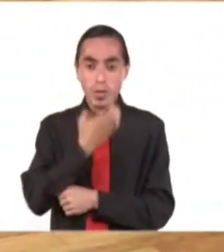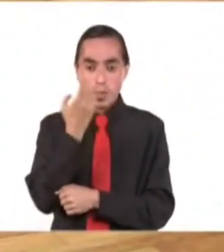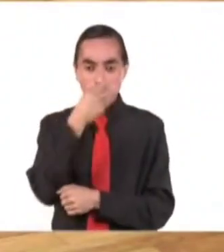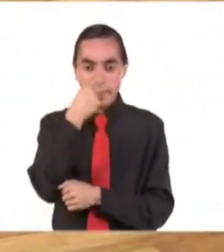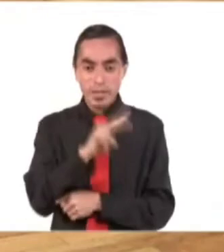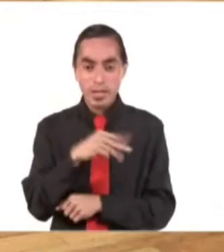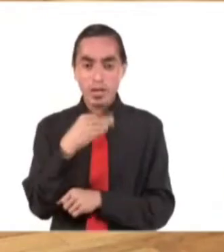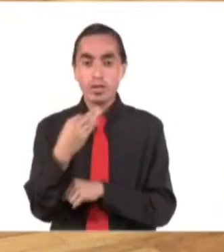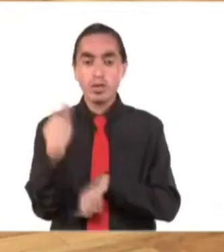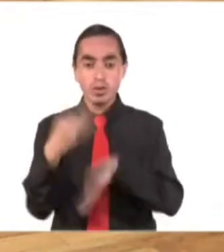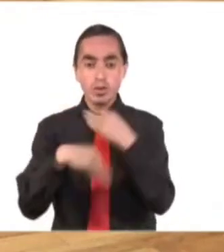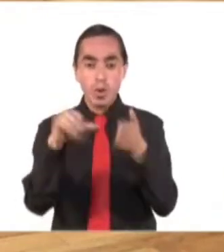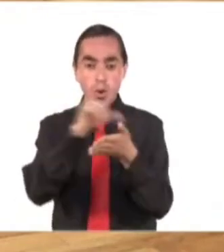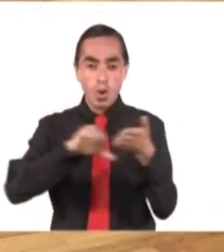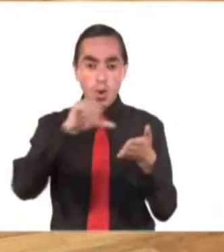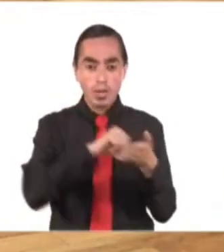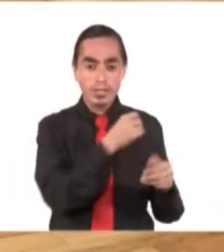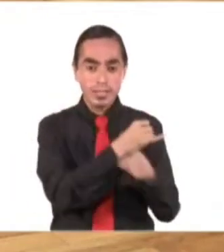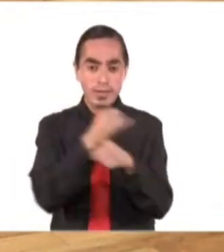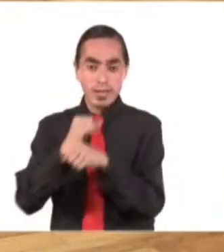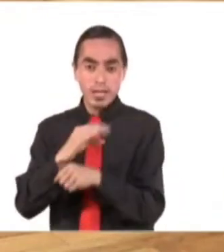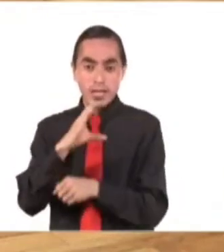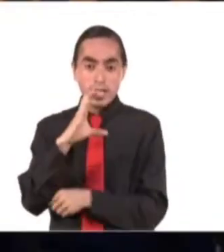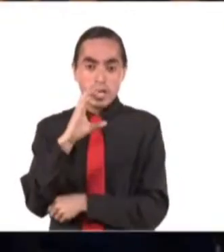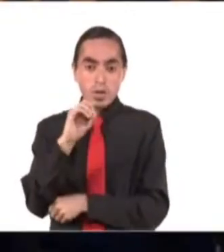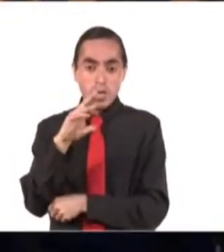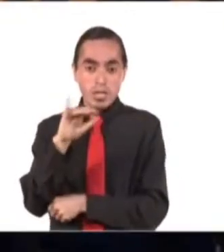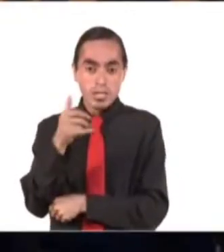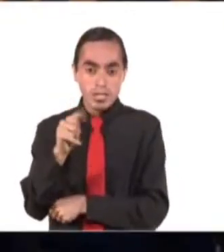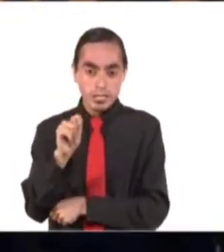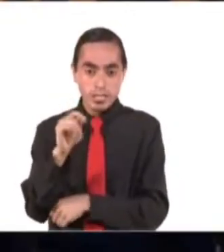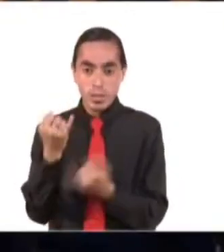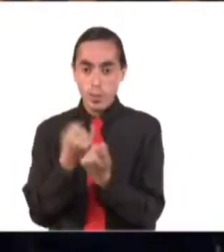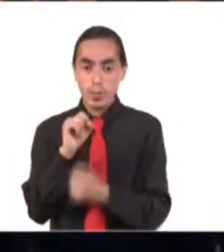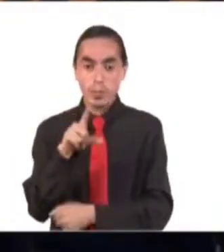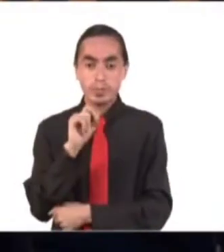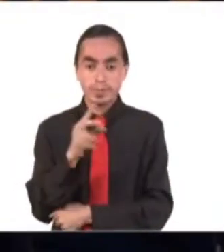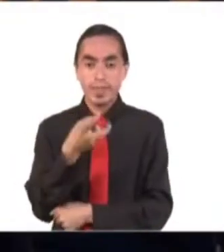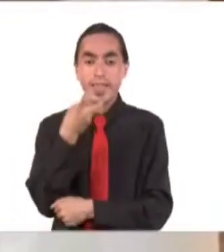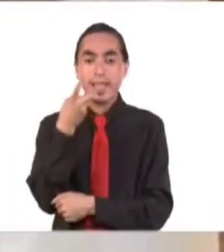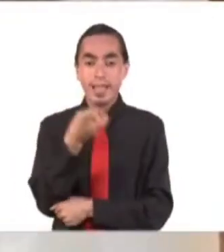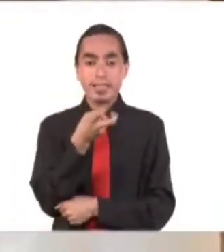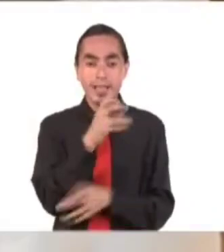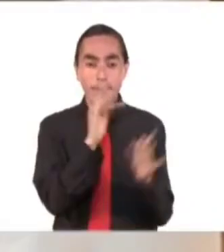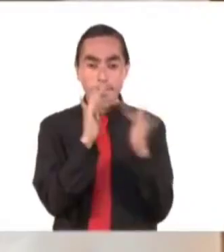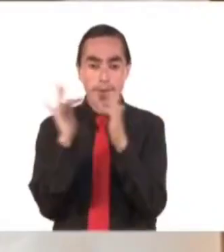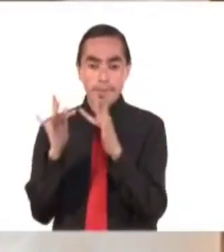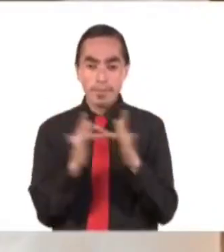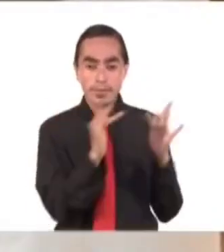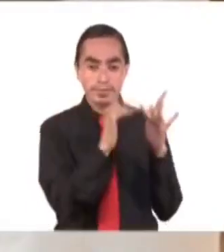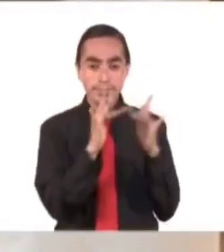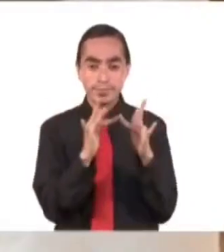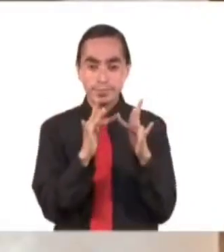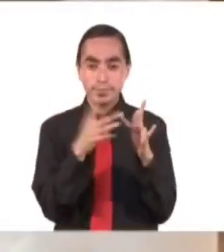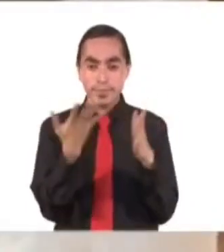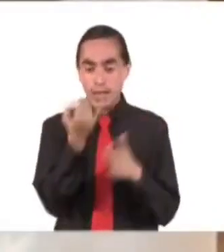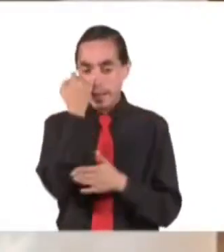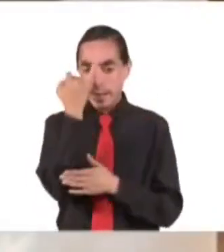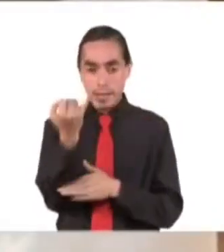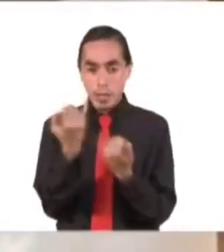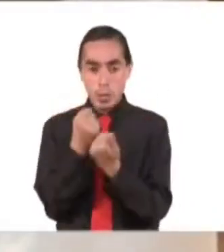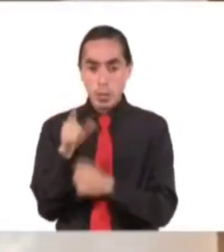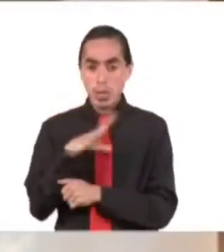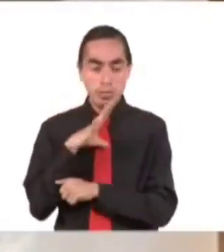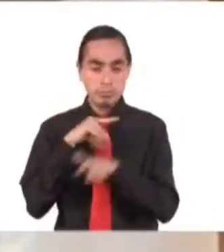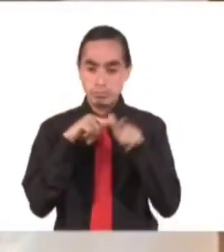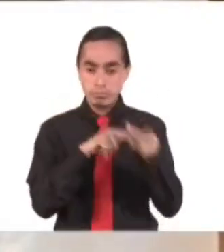los centros de investigación de CONACYT también. En fin, esa red, la idea fue y se